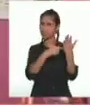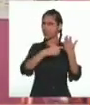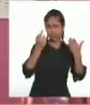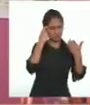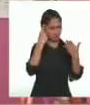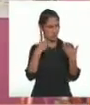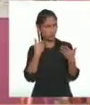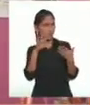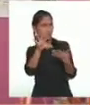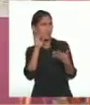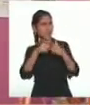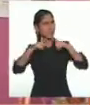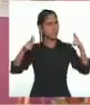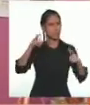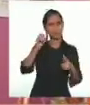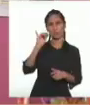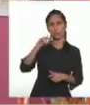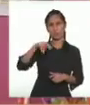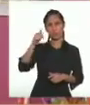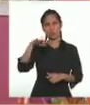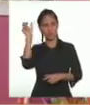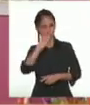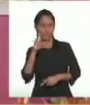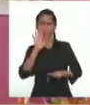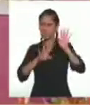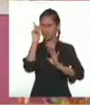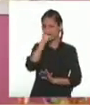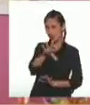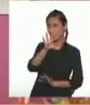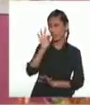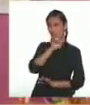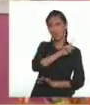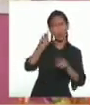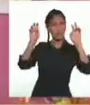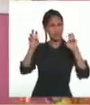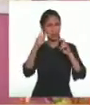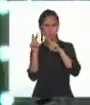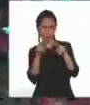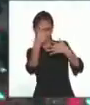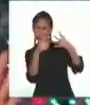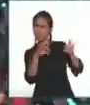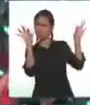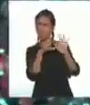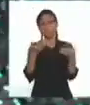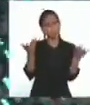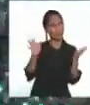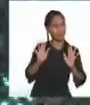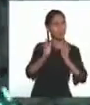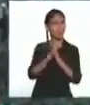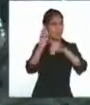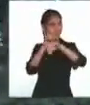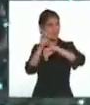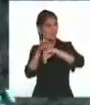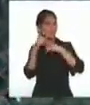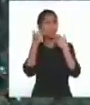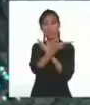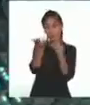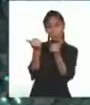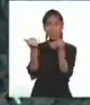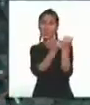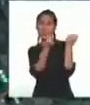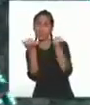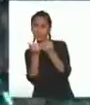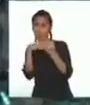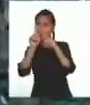y creo que podría elegir las lenguas originarias. Aunque es difícil elegir, en cada tema hay algo que me interesa. No hay problema, Yari. Les aconsejo ayudarse entre ustedes